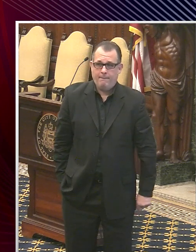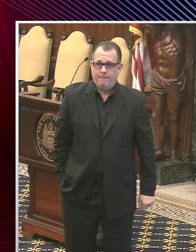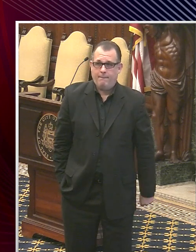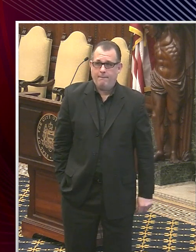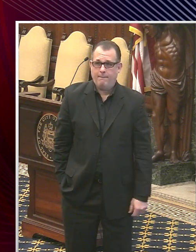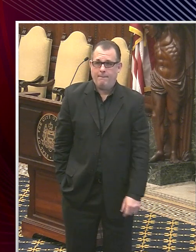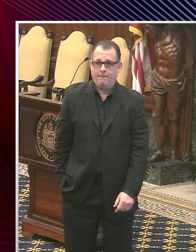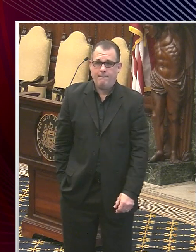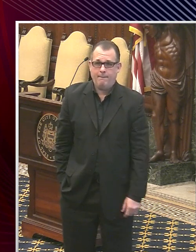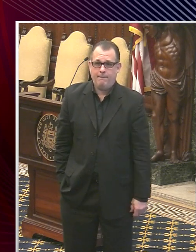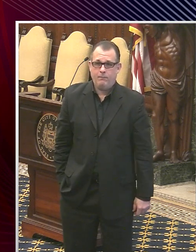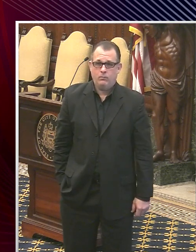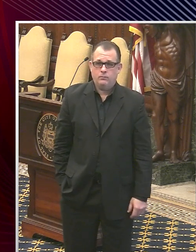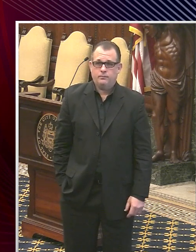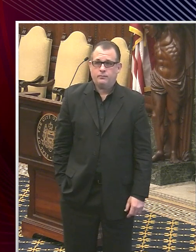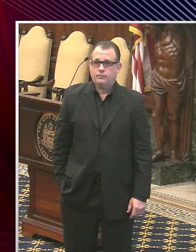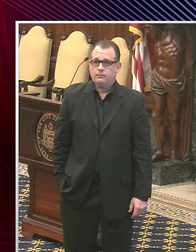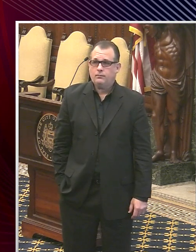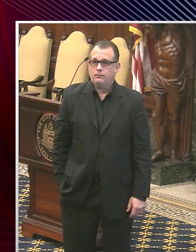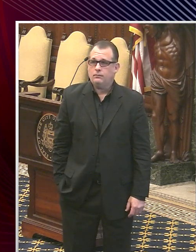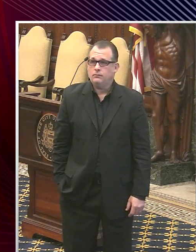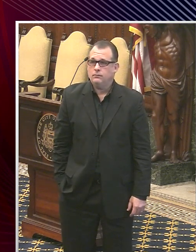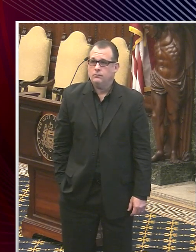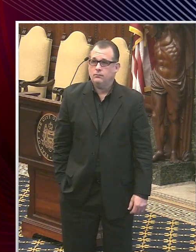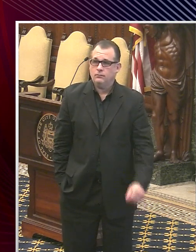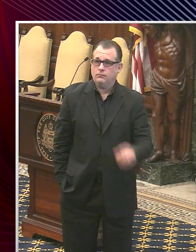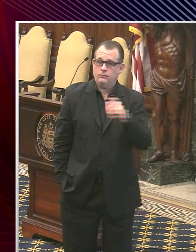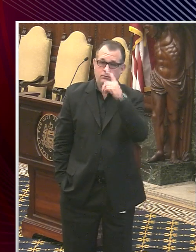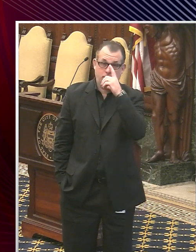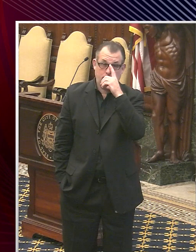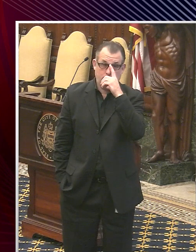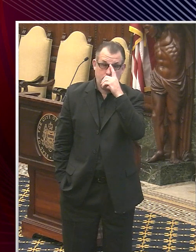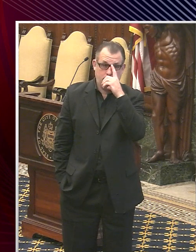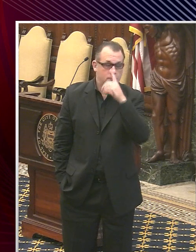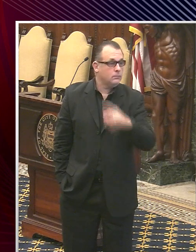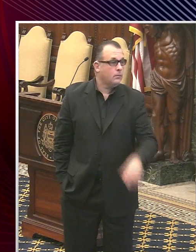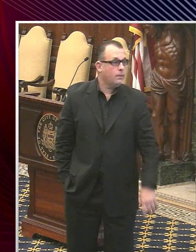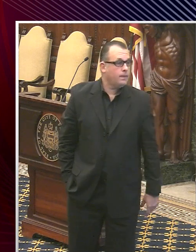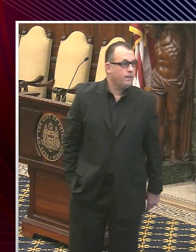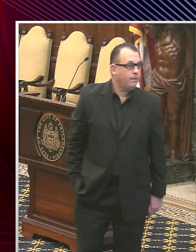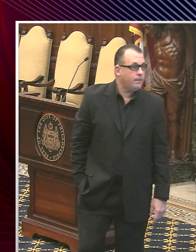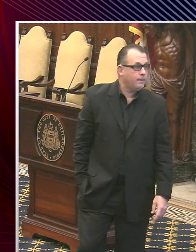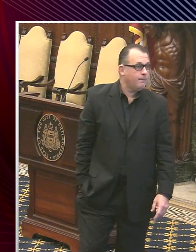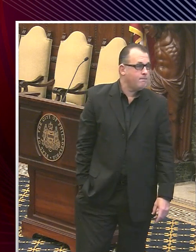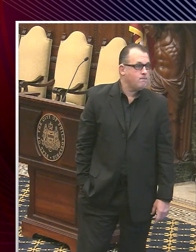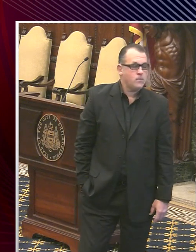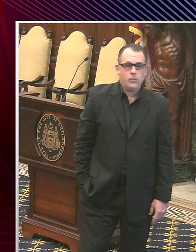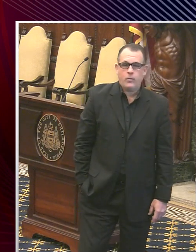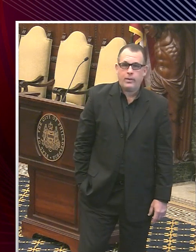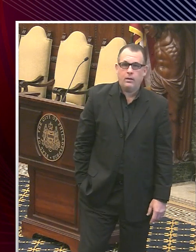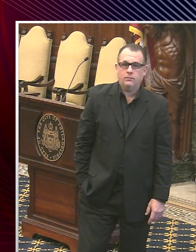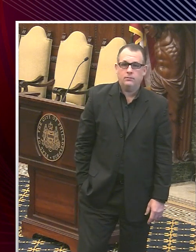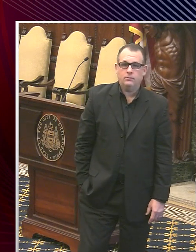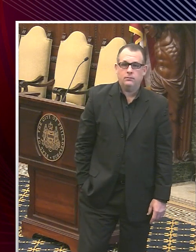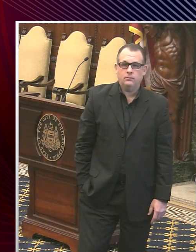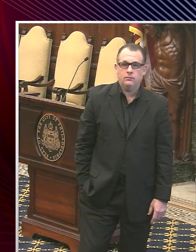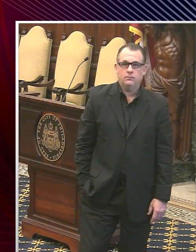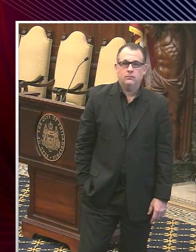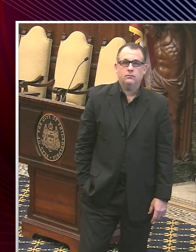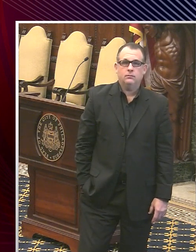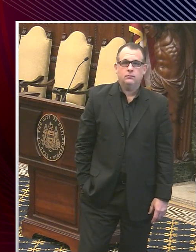no podemos ignorar las cifras y los números que tenemos y tenemos que tener paciencia para poder tomar esas precauciones y volver a una situación de